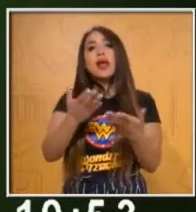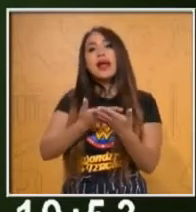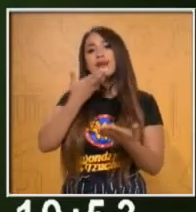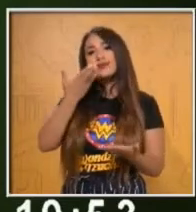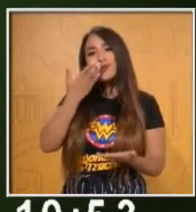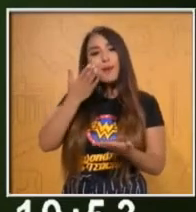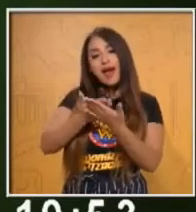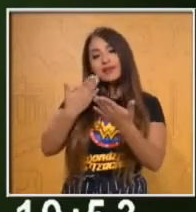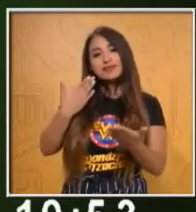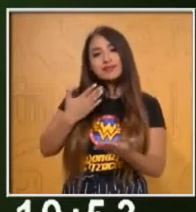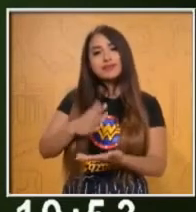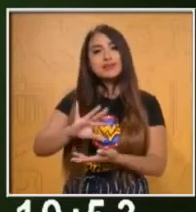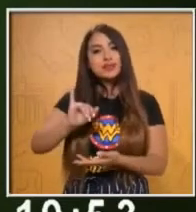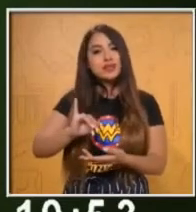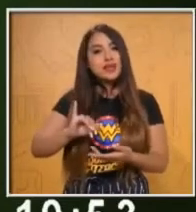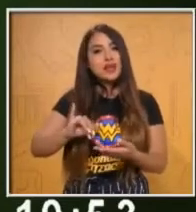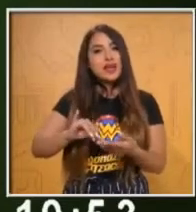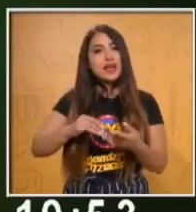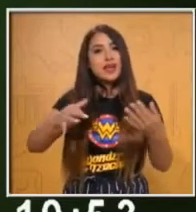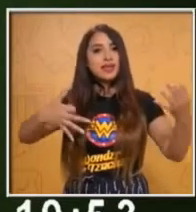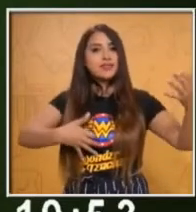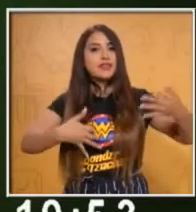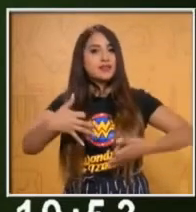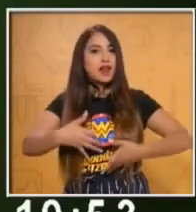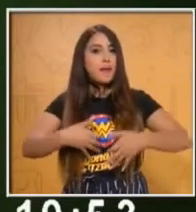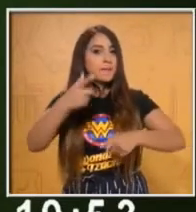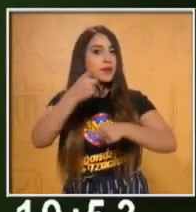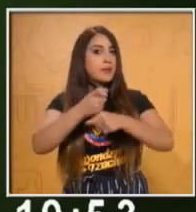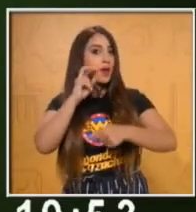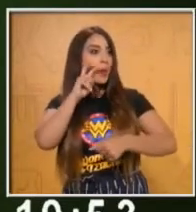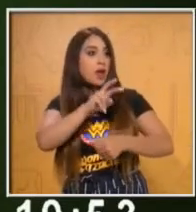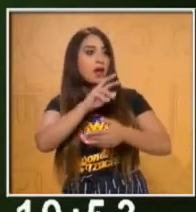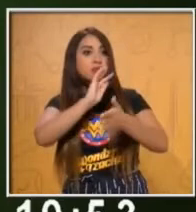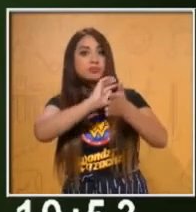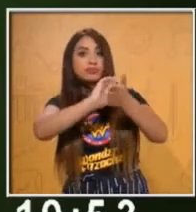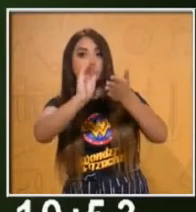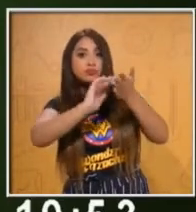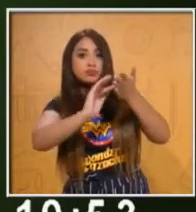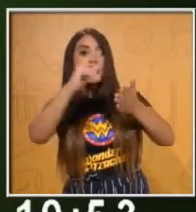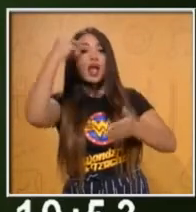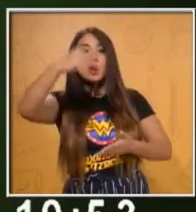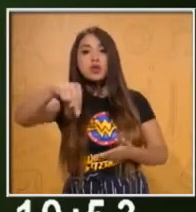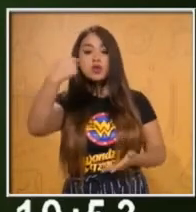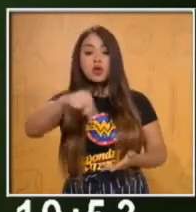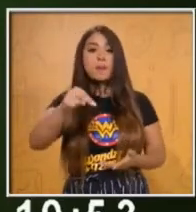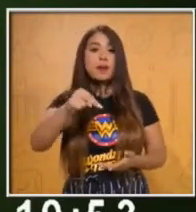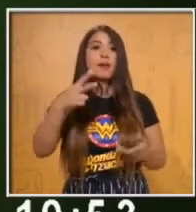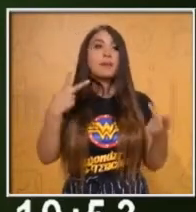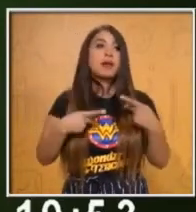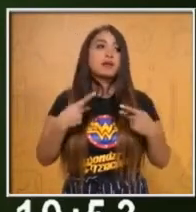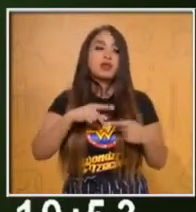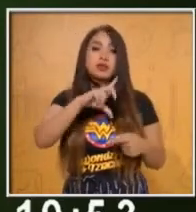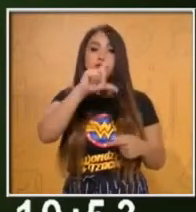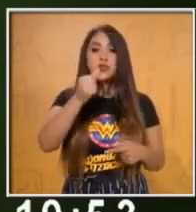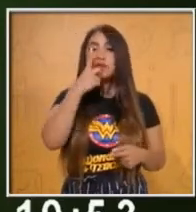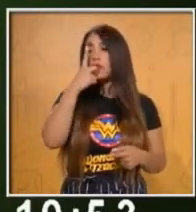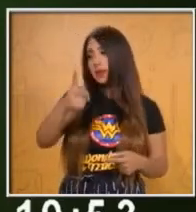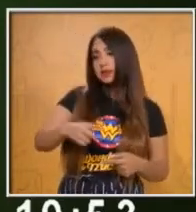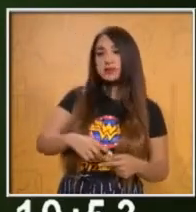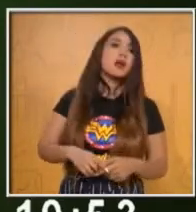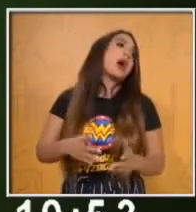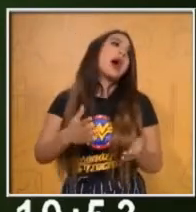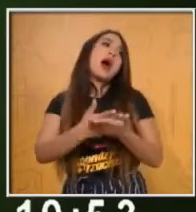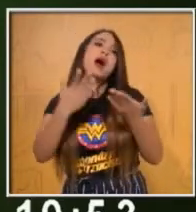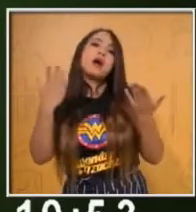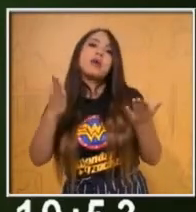teatral, viene primero el nombre del personaje, luego el guión y lo que él va a decir. Ahora vámonos a lo que es